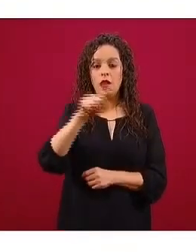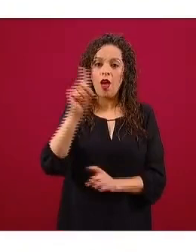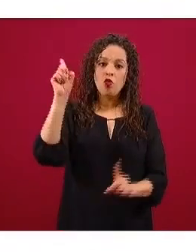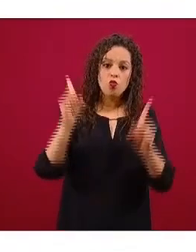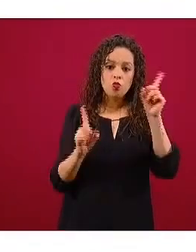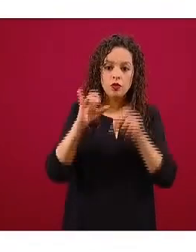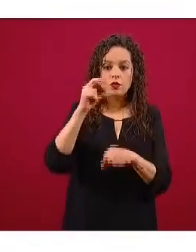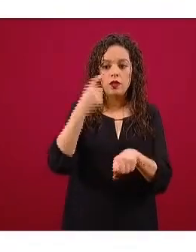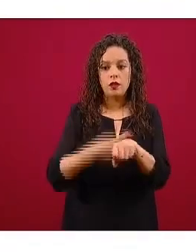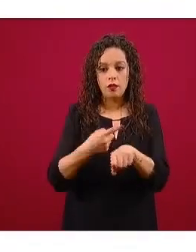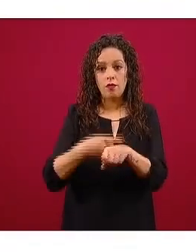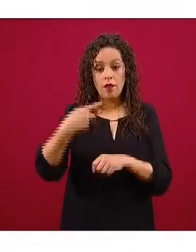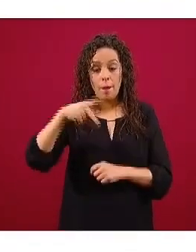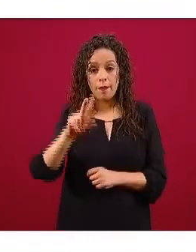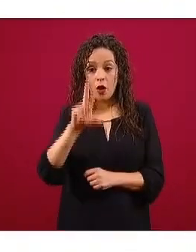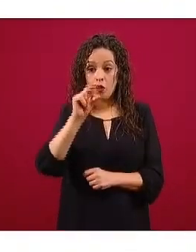pero